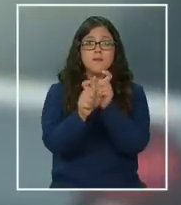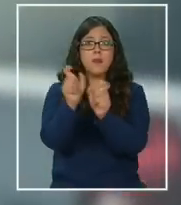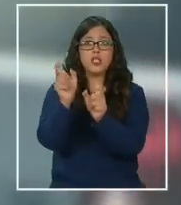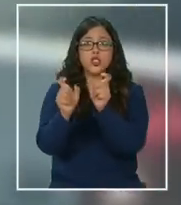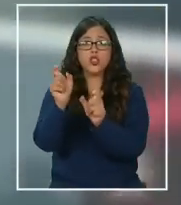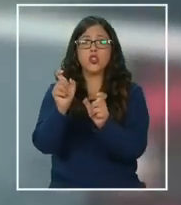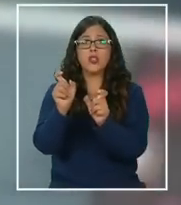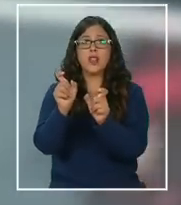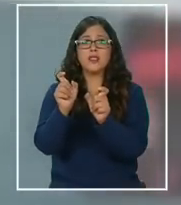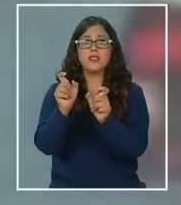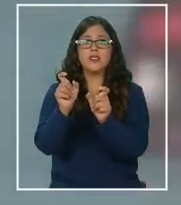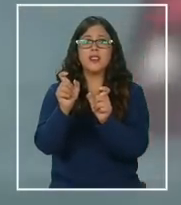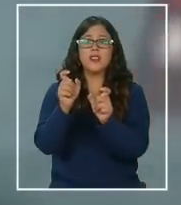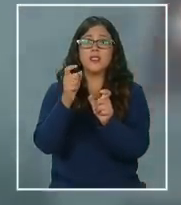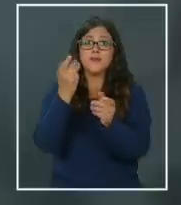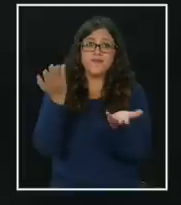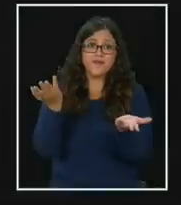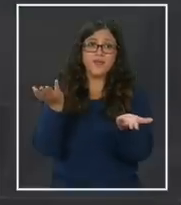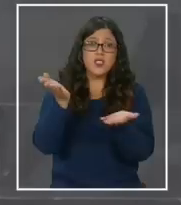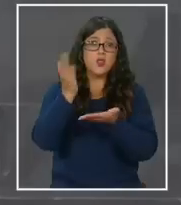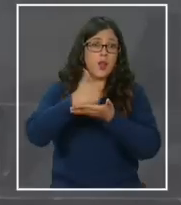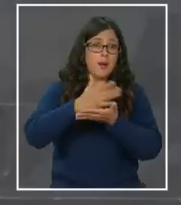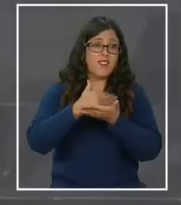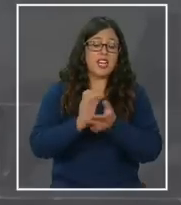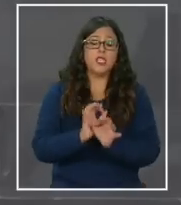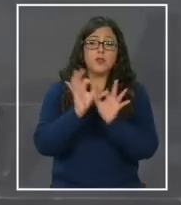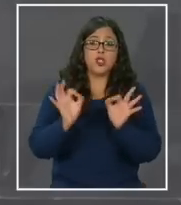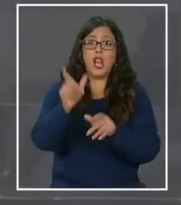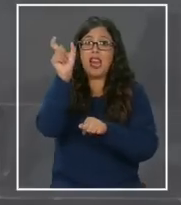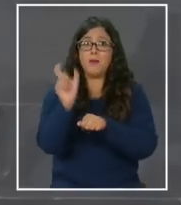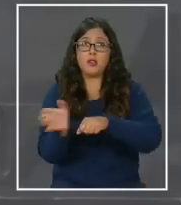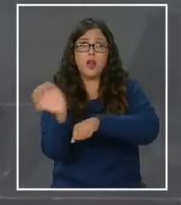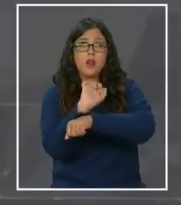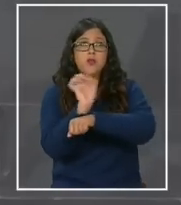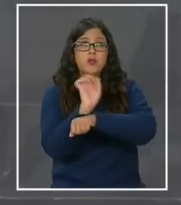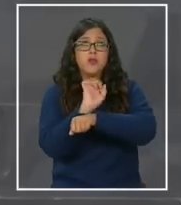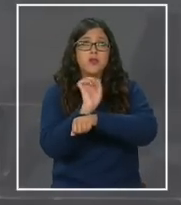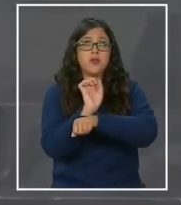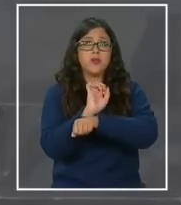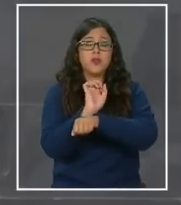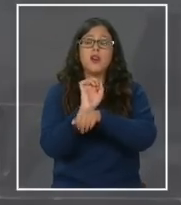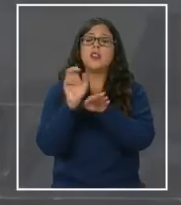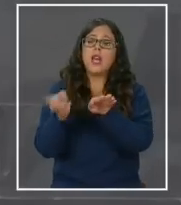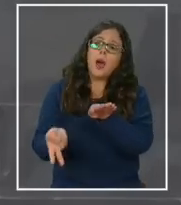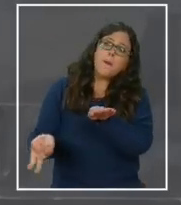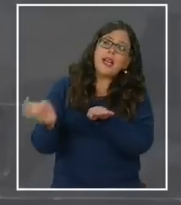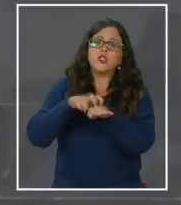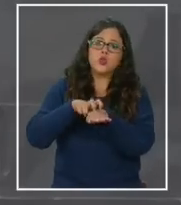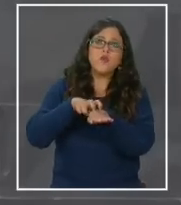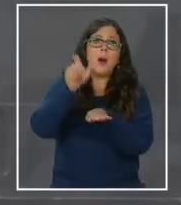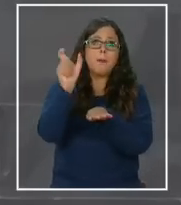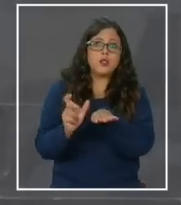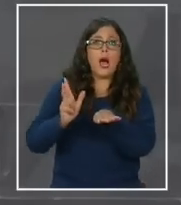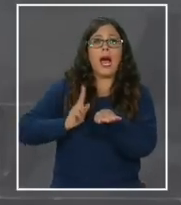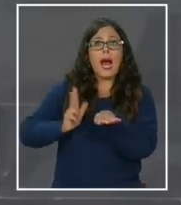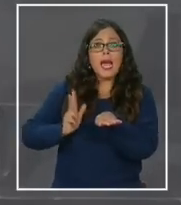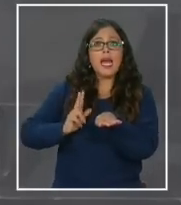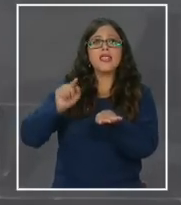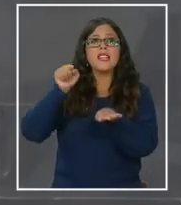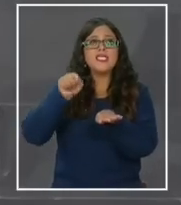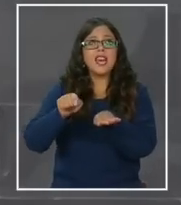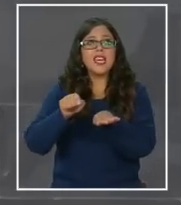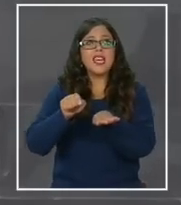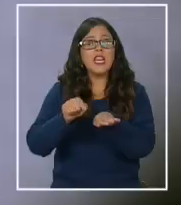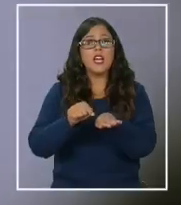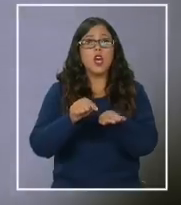que tenía un particular modus operandi. El chofer de este vehículo llegaba a recoger al pasajero. En ese instante era abordado